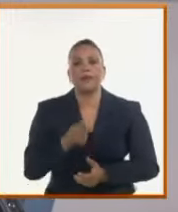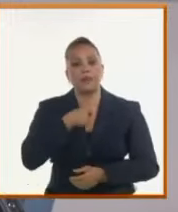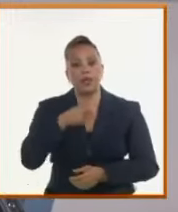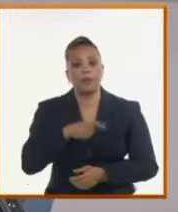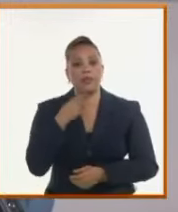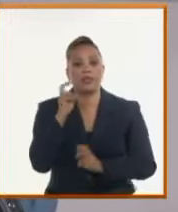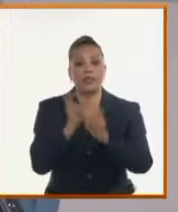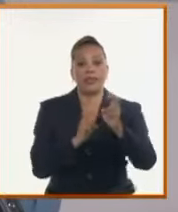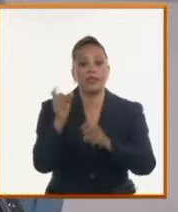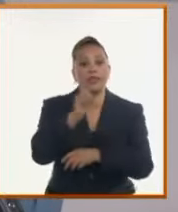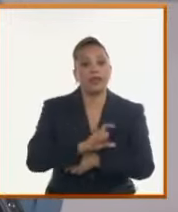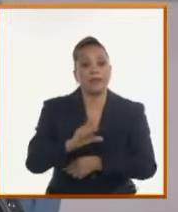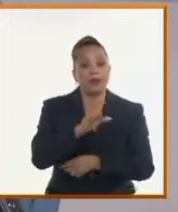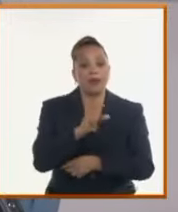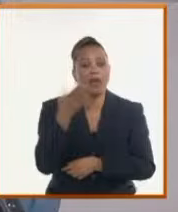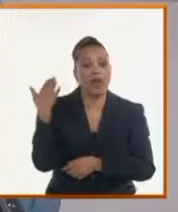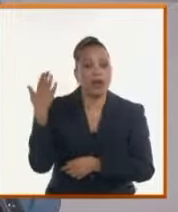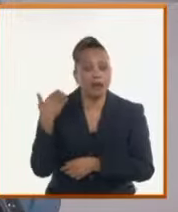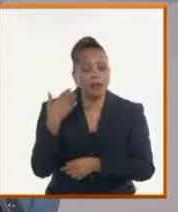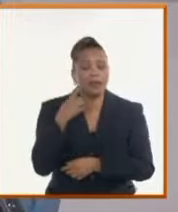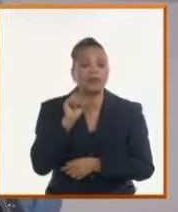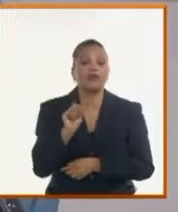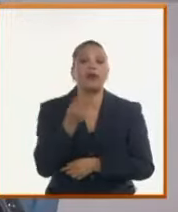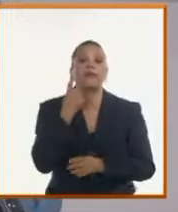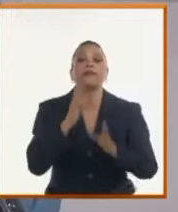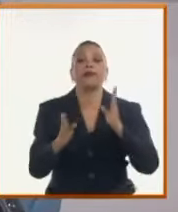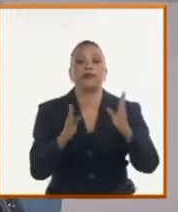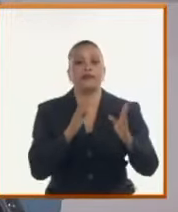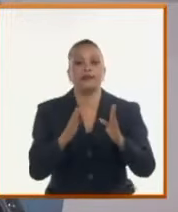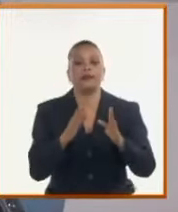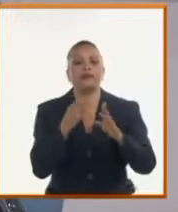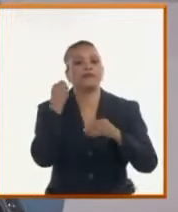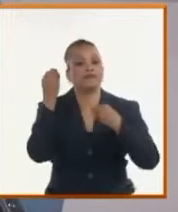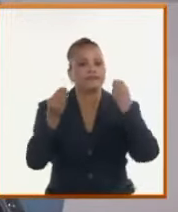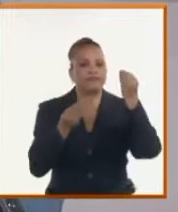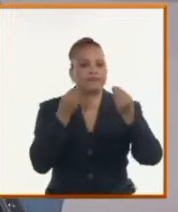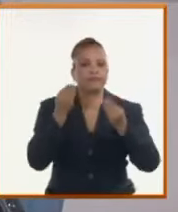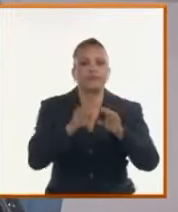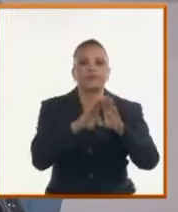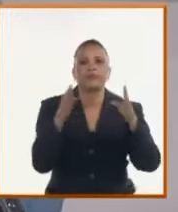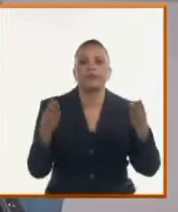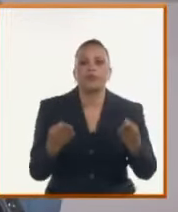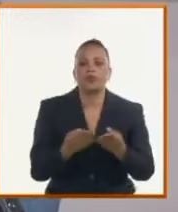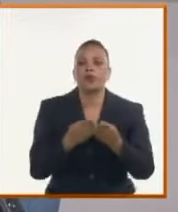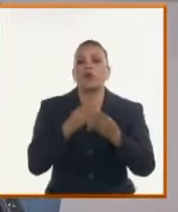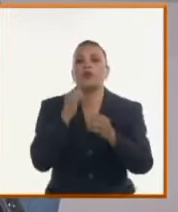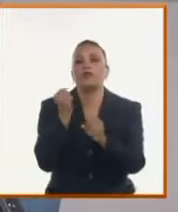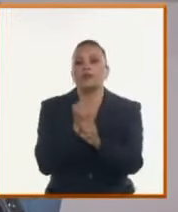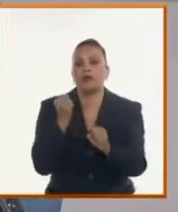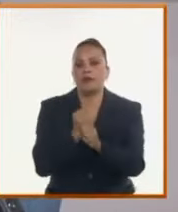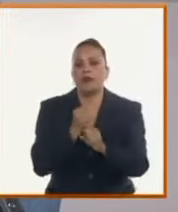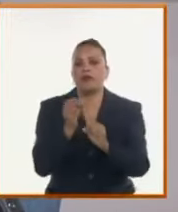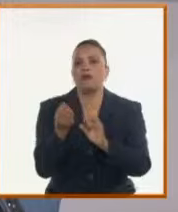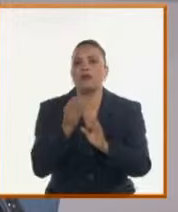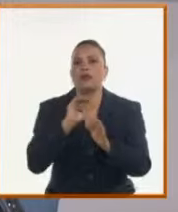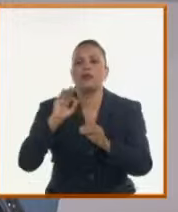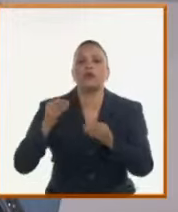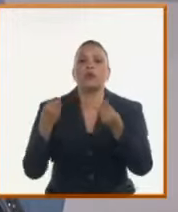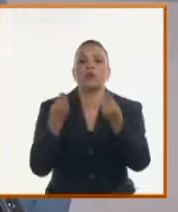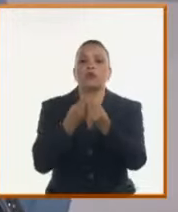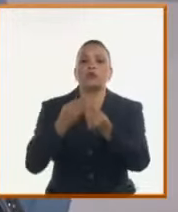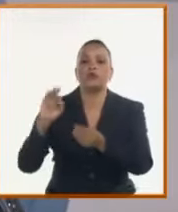de camy estaba previsto en una primera etapa en los análisis del para implementar el proyecto con la agencia francesa para el